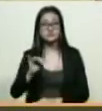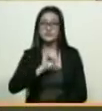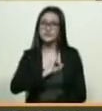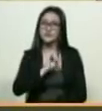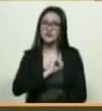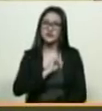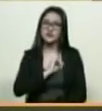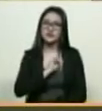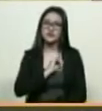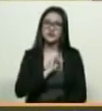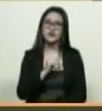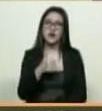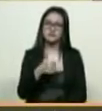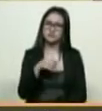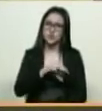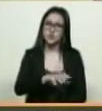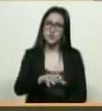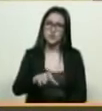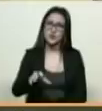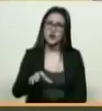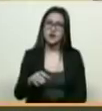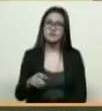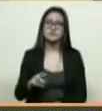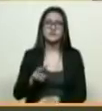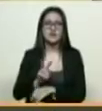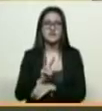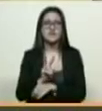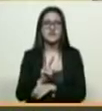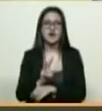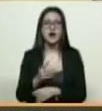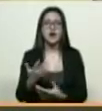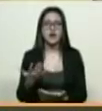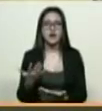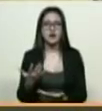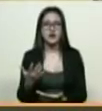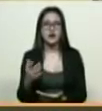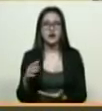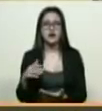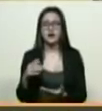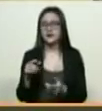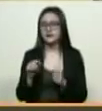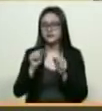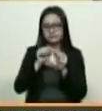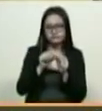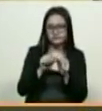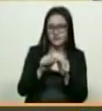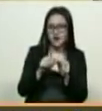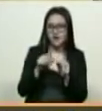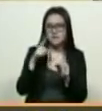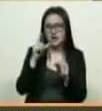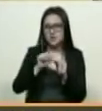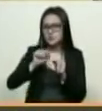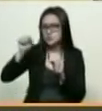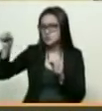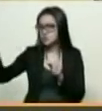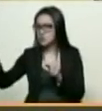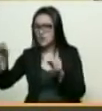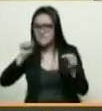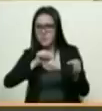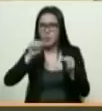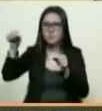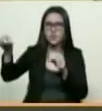identidad regional. El estado Vargas, verlo desde Carayaca hasta Caruao, desde Puerto Cruz hasta La Sabana,